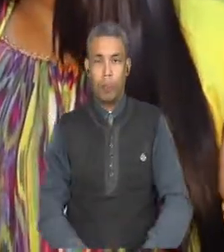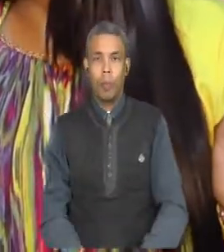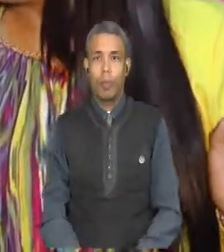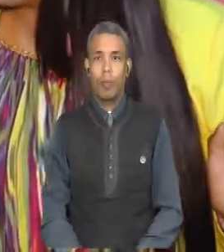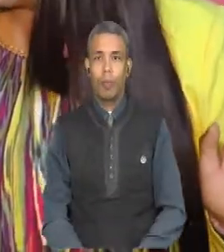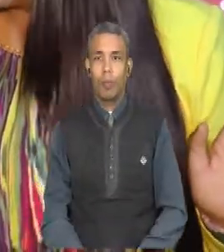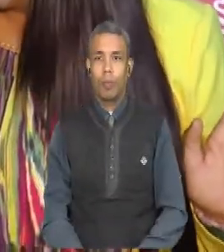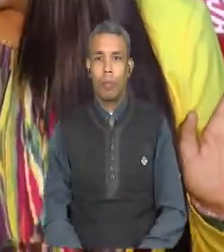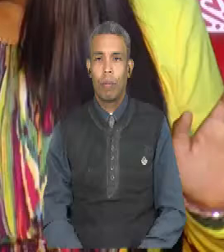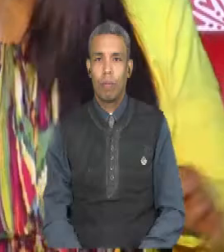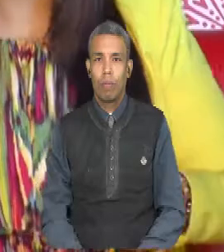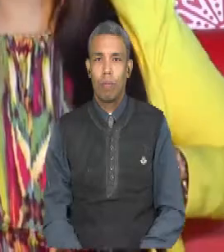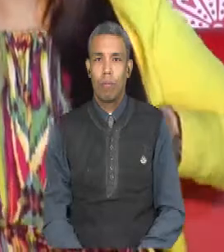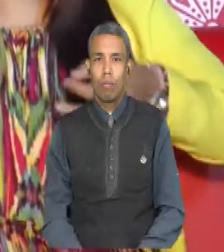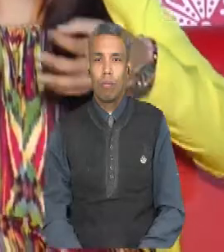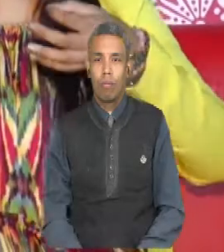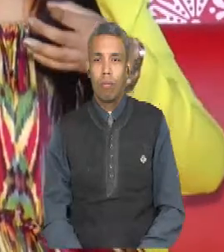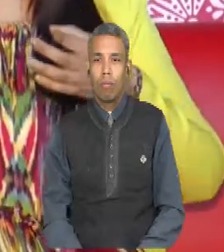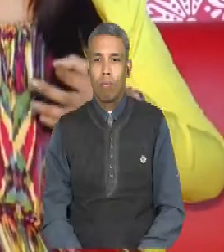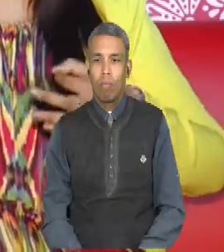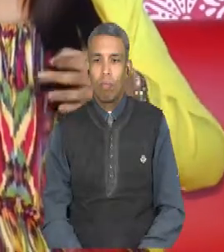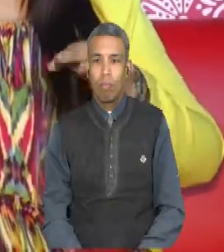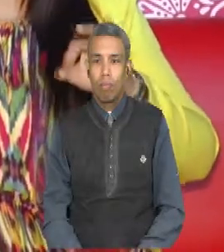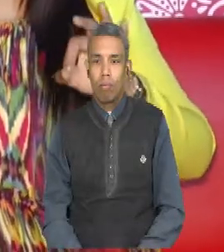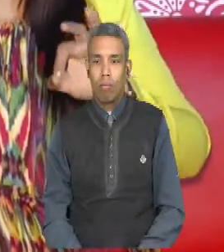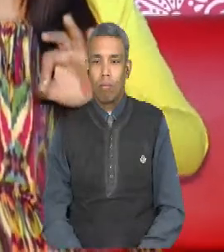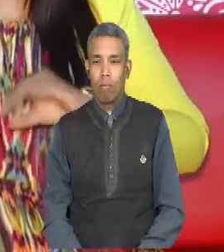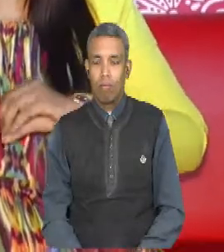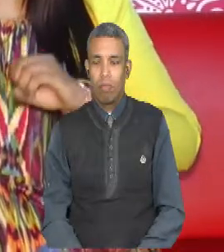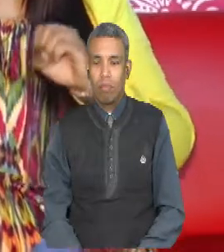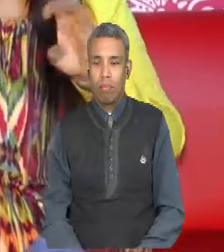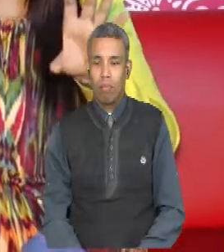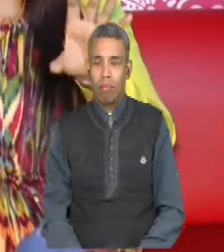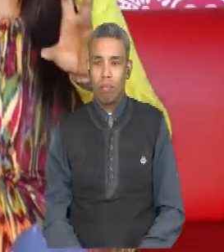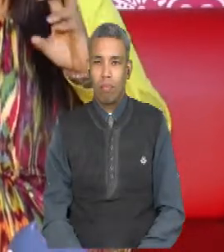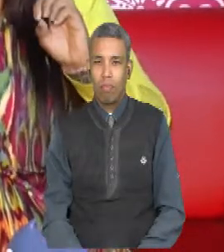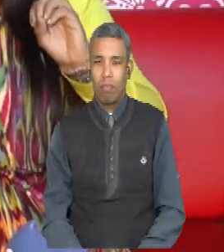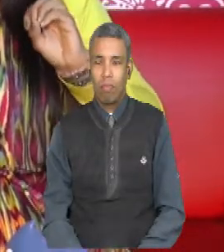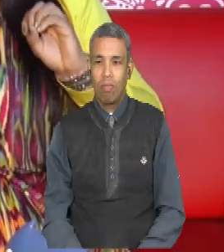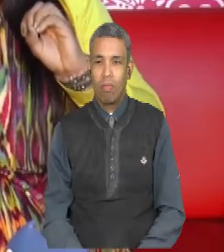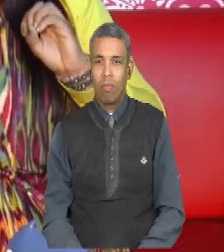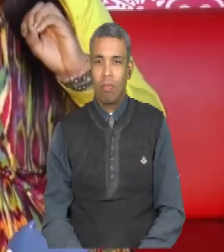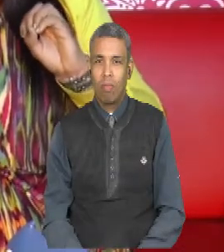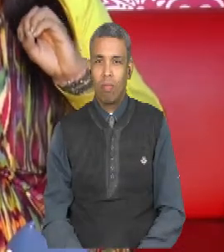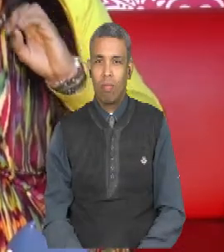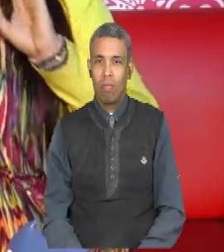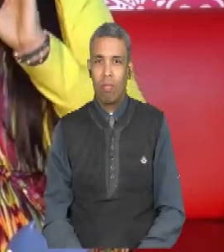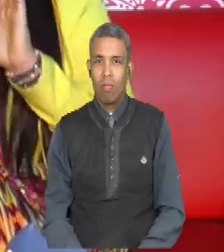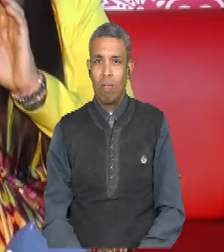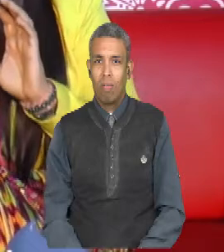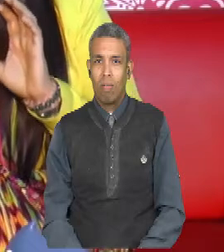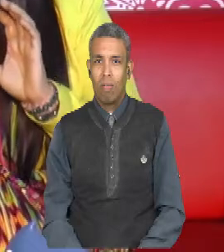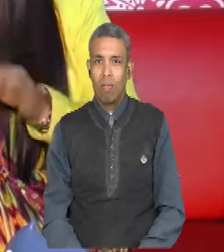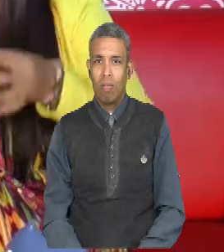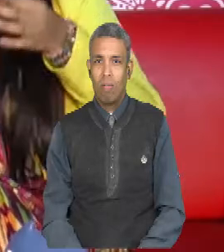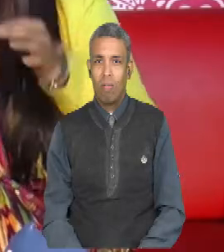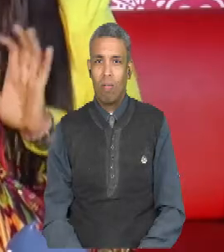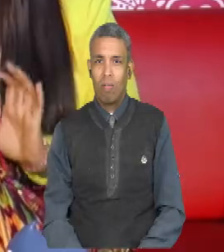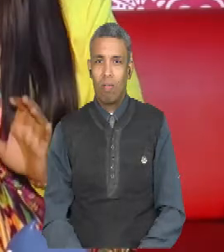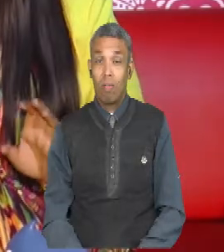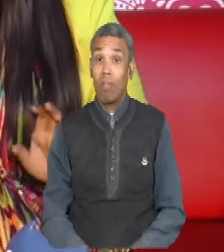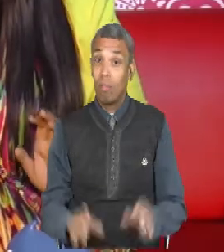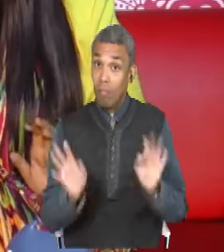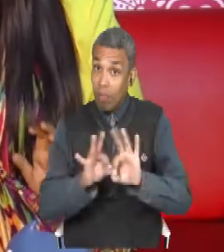clientes en Barranca Bermeja que nosotros estamos estandarizados y que no les cobramos porque es que ustedes venden más o ustedes venden menos. Lo importante